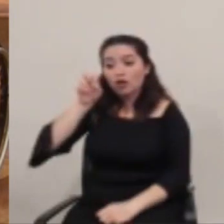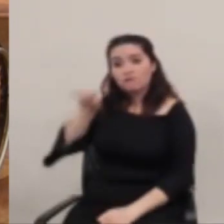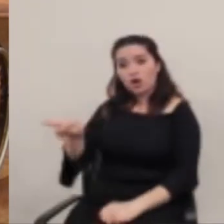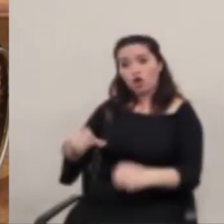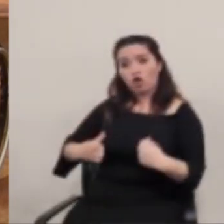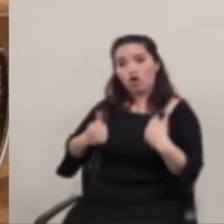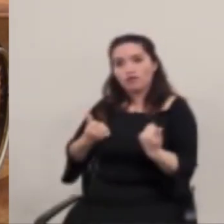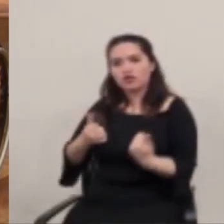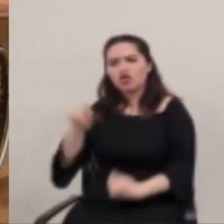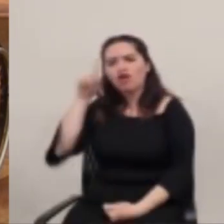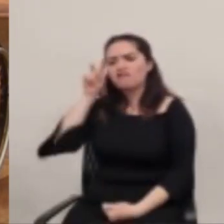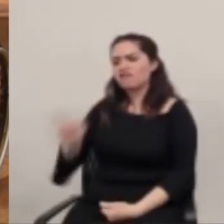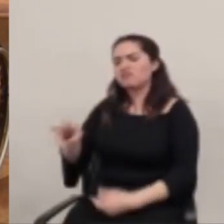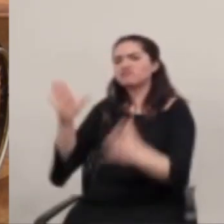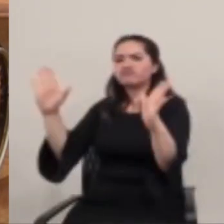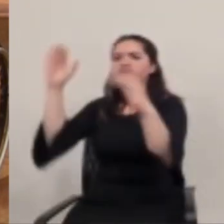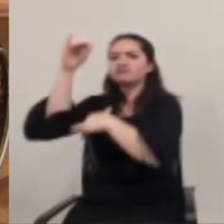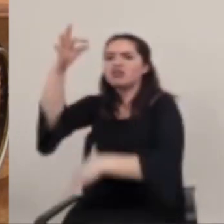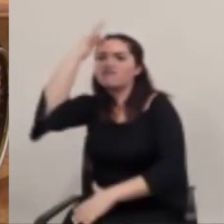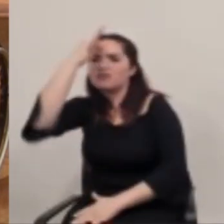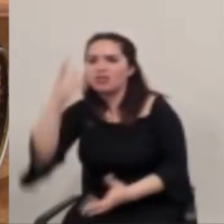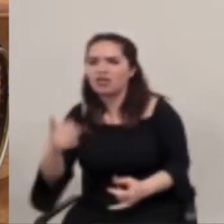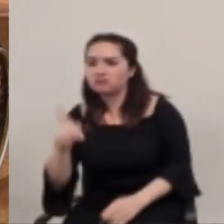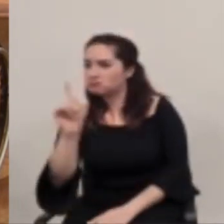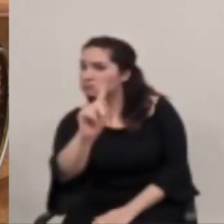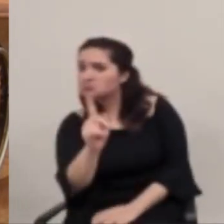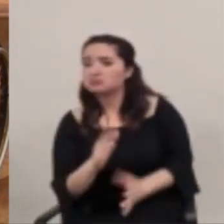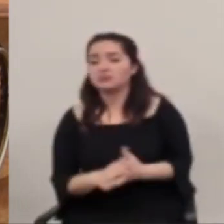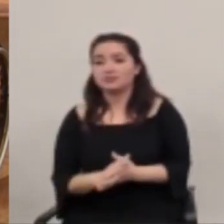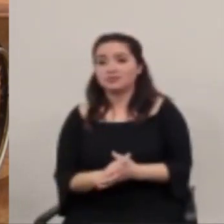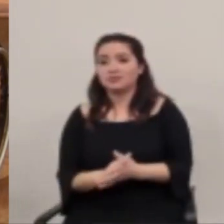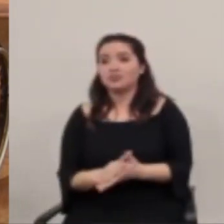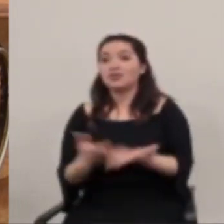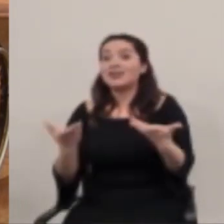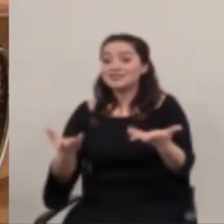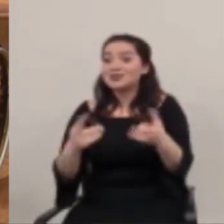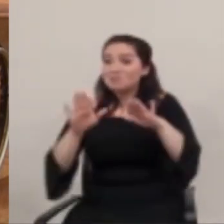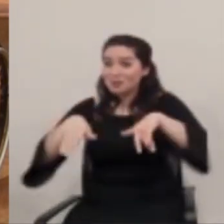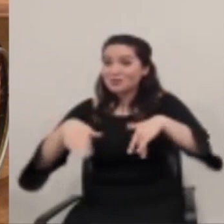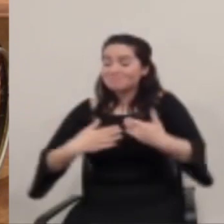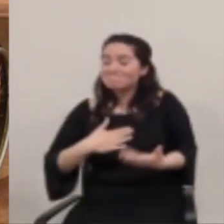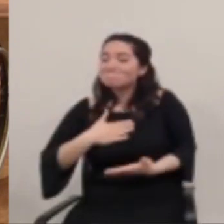vieron un síndrome primero. Y por eso, con ese espíritu,